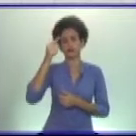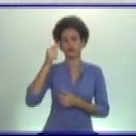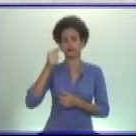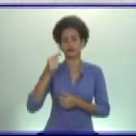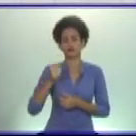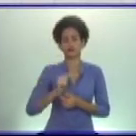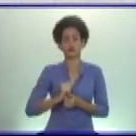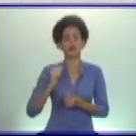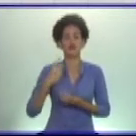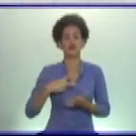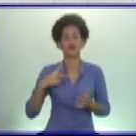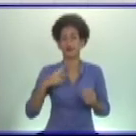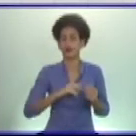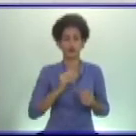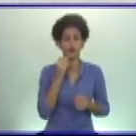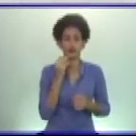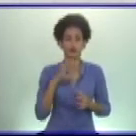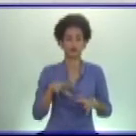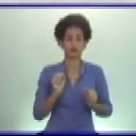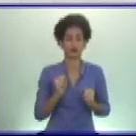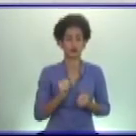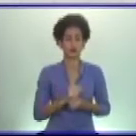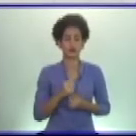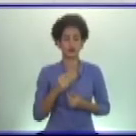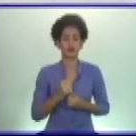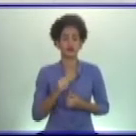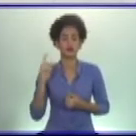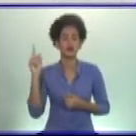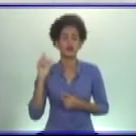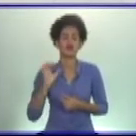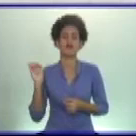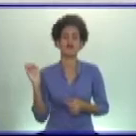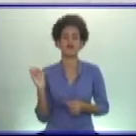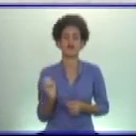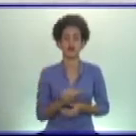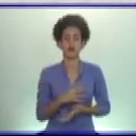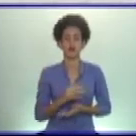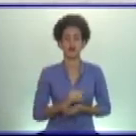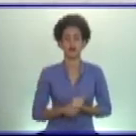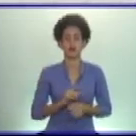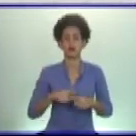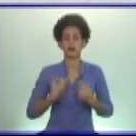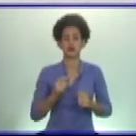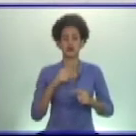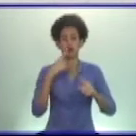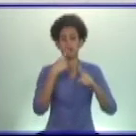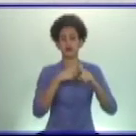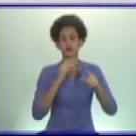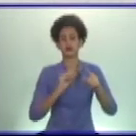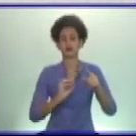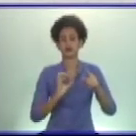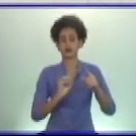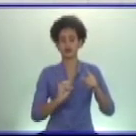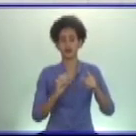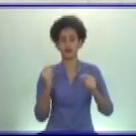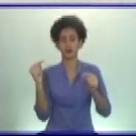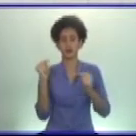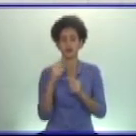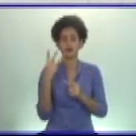no puede tomar la función. La proposición es falsa, porque x sub 0 igual 3 no pertenece al